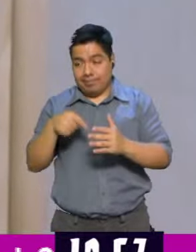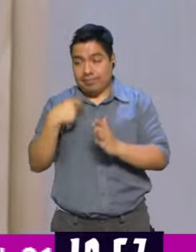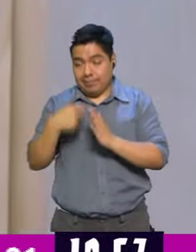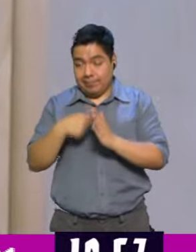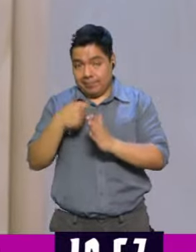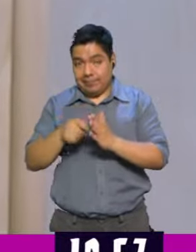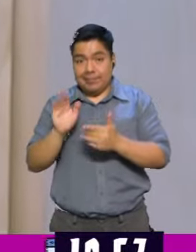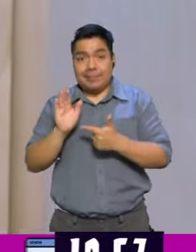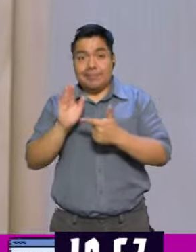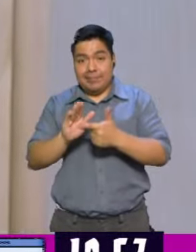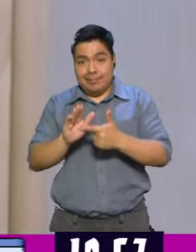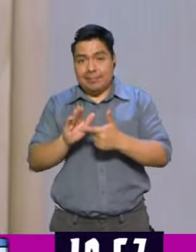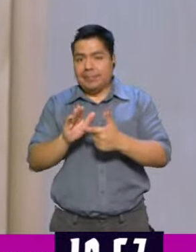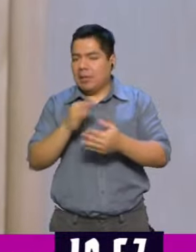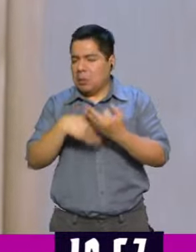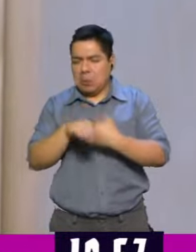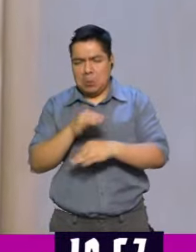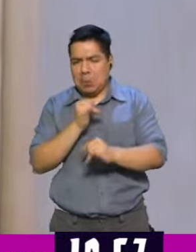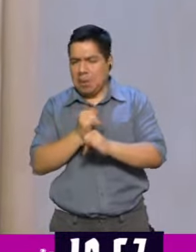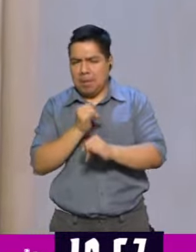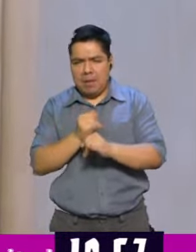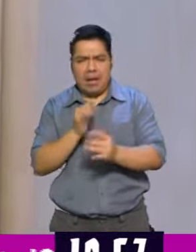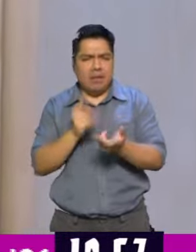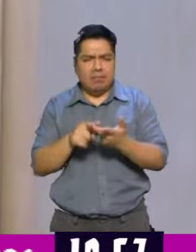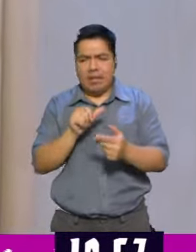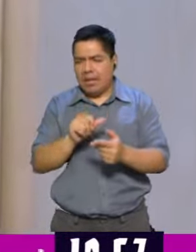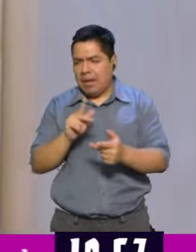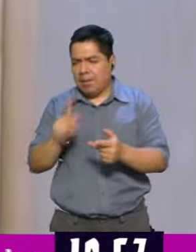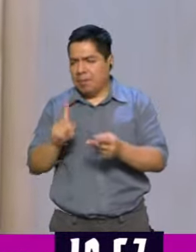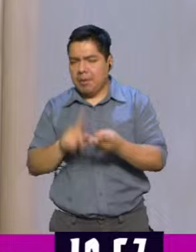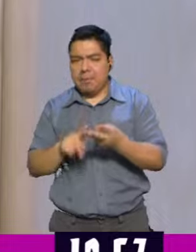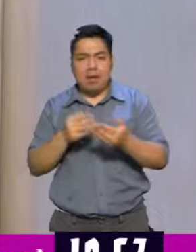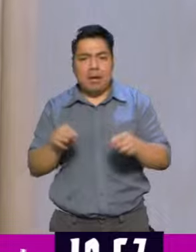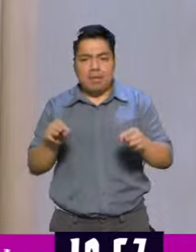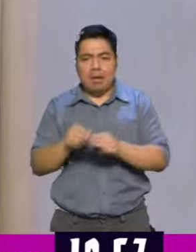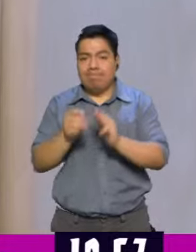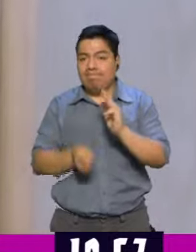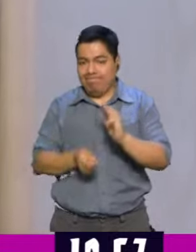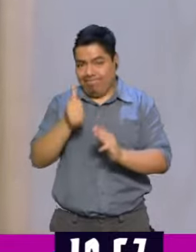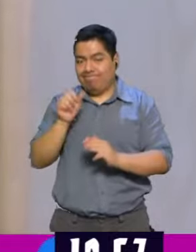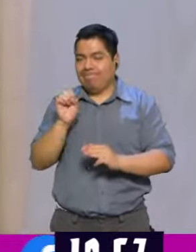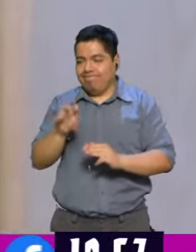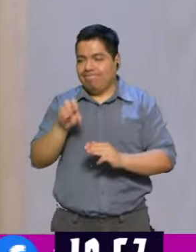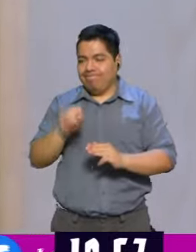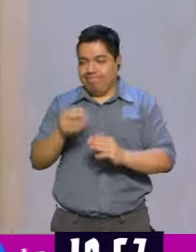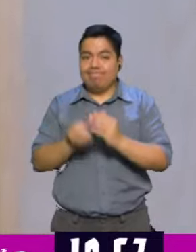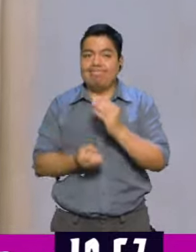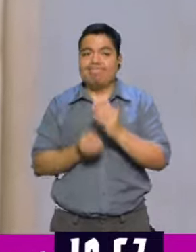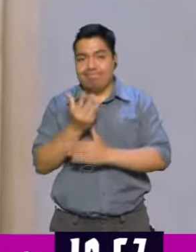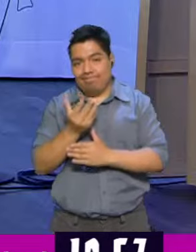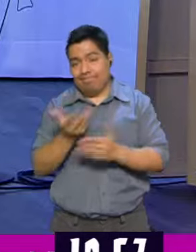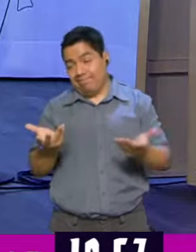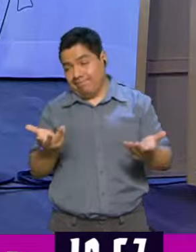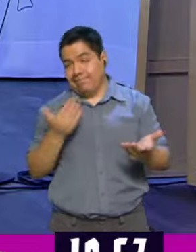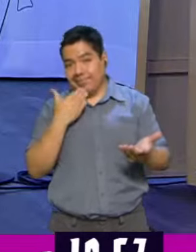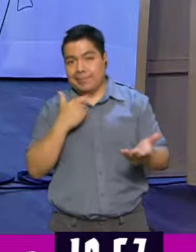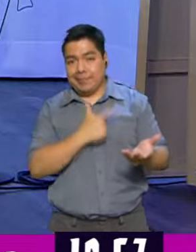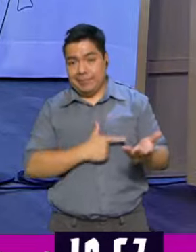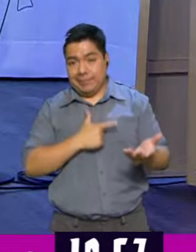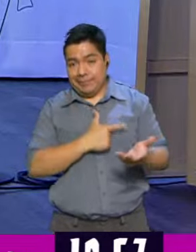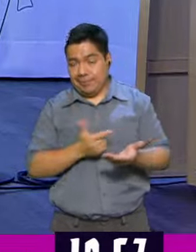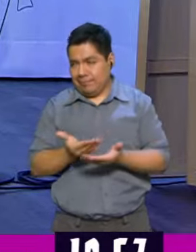O sea, ¿en redes sociales? En todos lados, en las plataformas digitales, en todo. Es la primera vez que la cantamos en vivo porque es la primera vez que sale la canción. ¿Les gustó cómo le